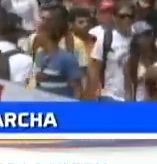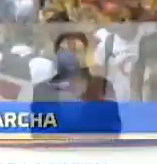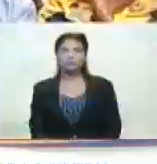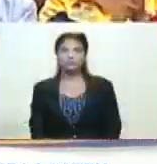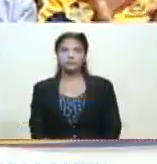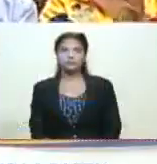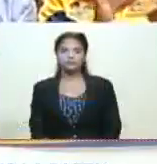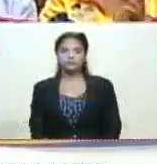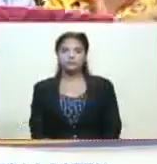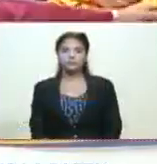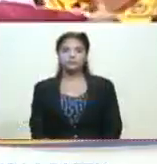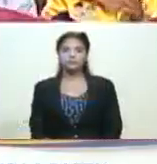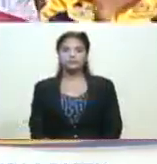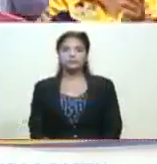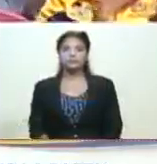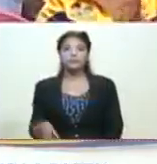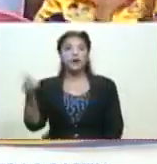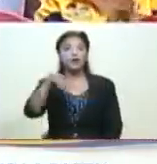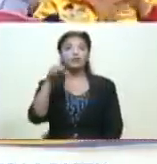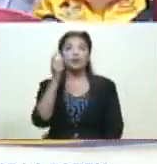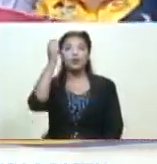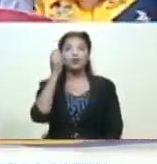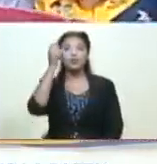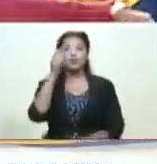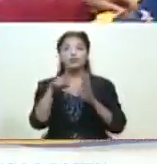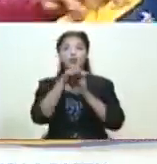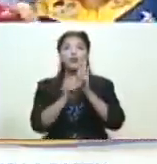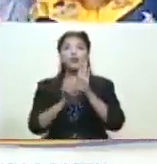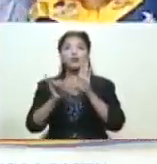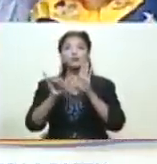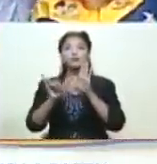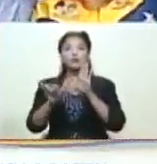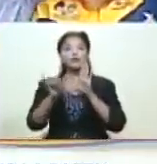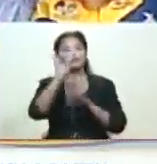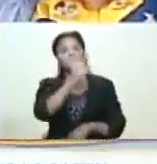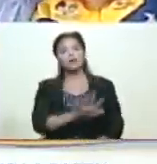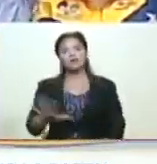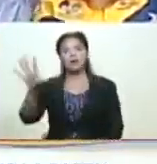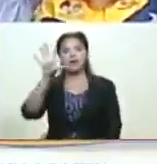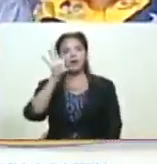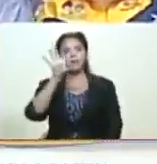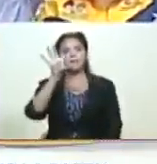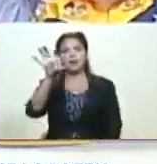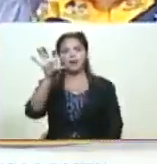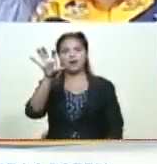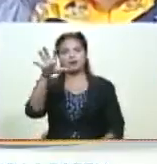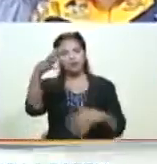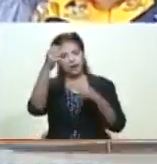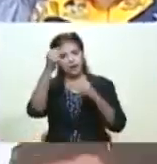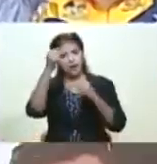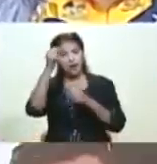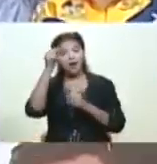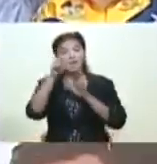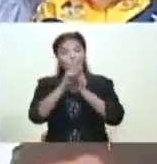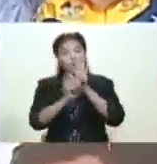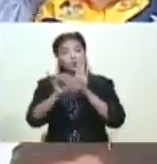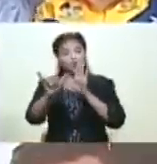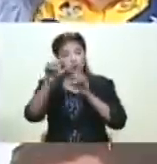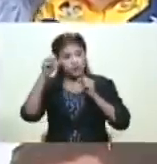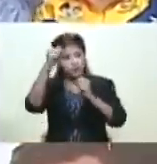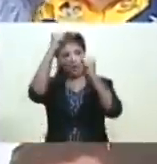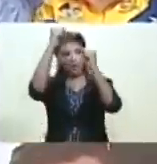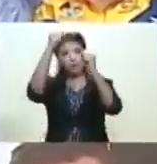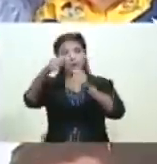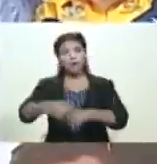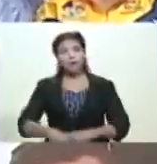Y a los constituyentes y las constituyentes de la patria, ¡que viva la Asamblea Nacional